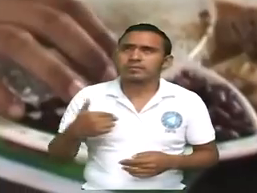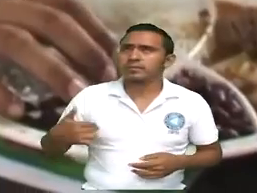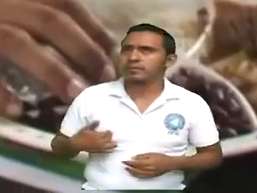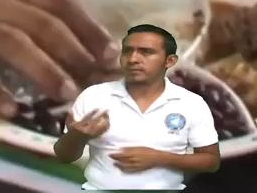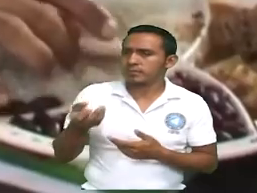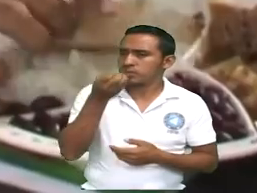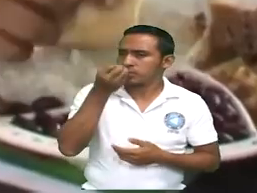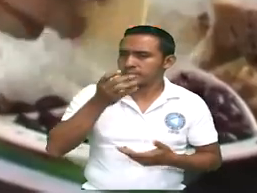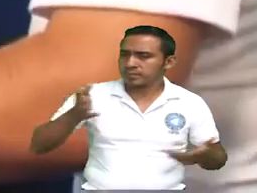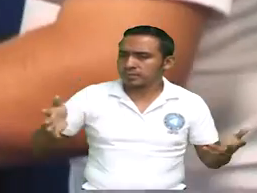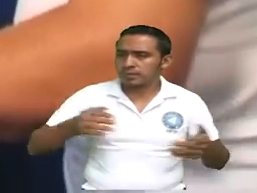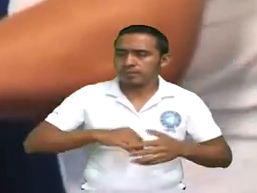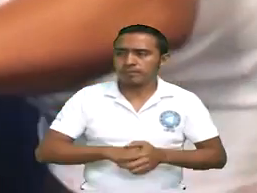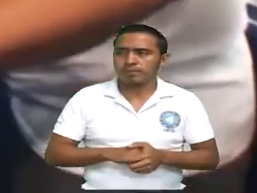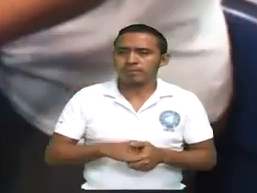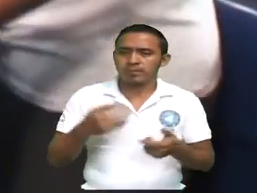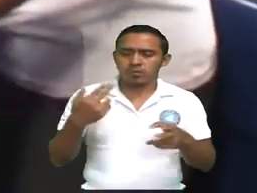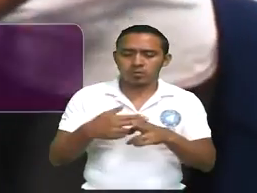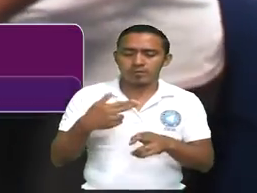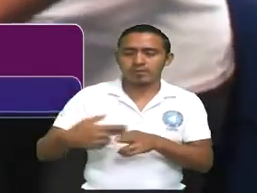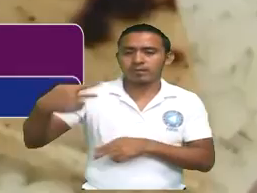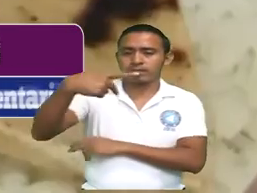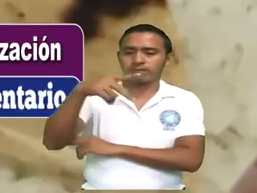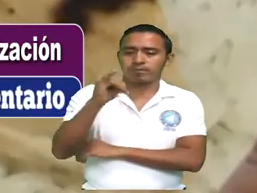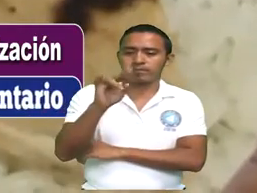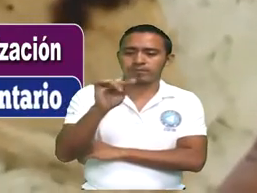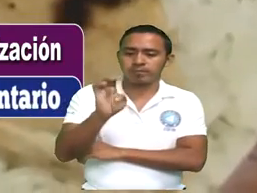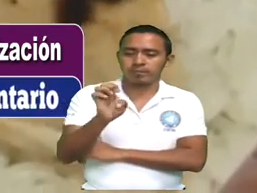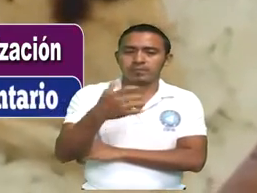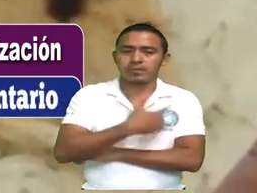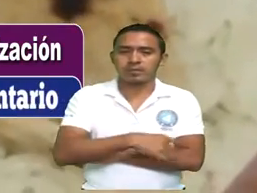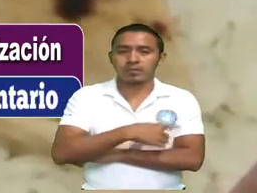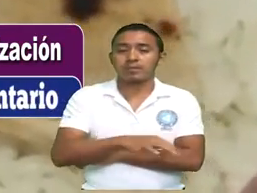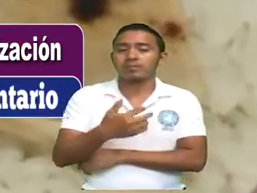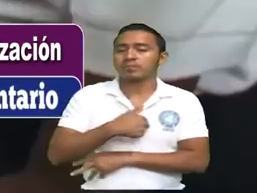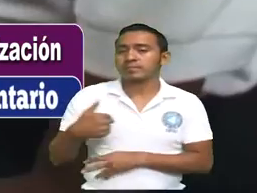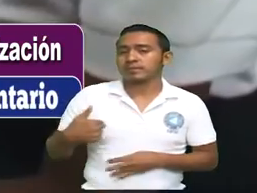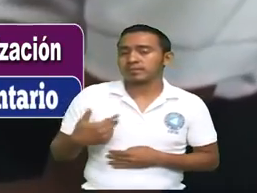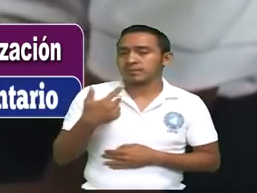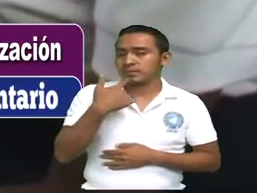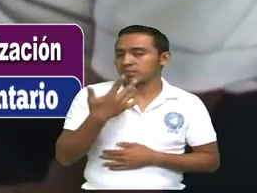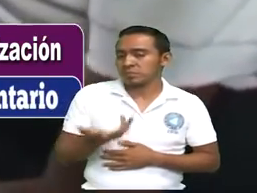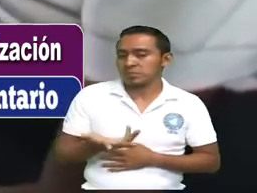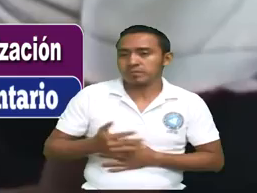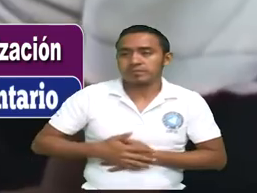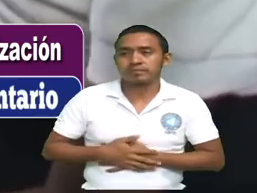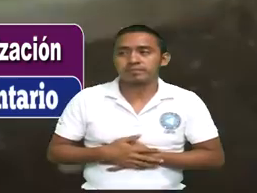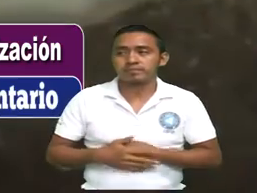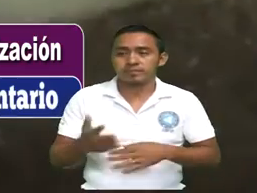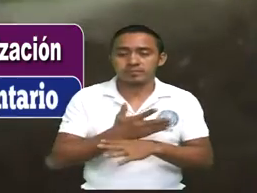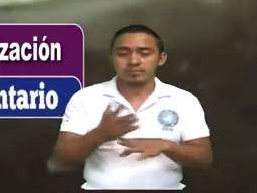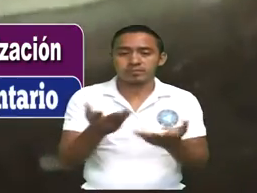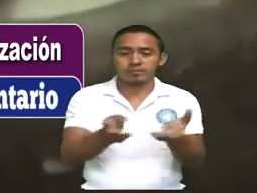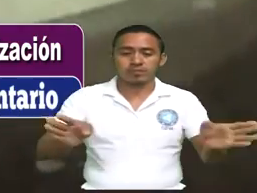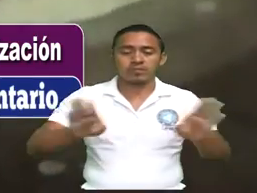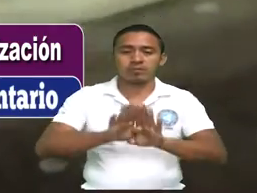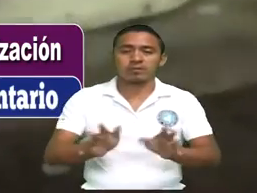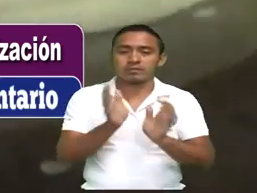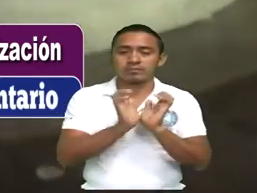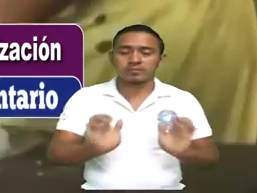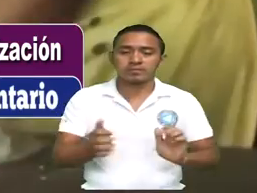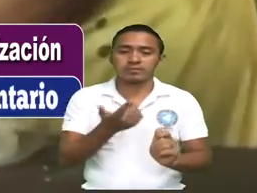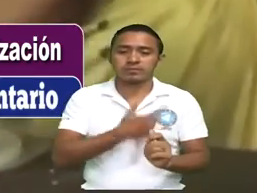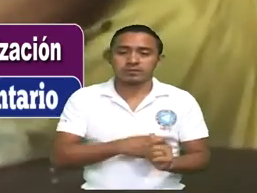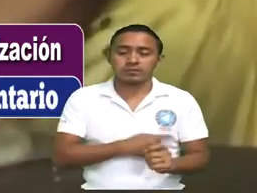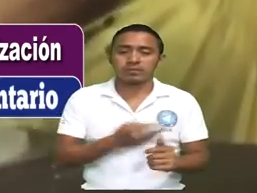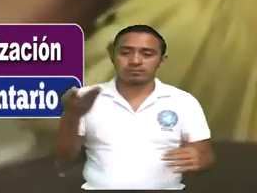estos momentos, por ejemplo, el PIN escolar. Se está desarrollando porque en las aulas de clase llegan lo